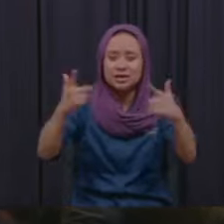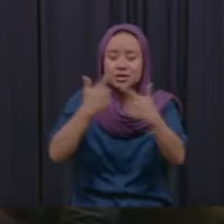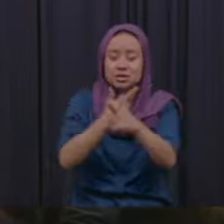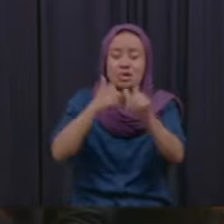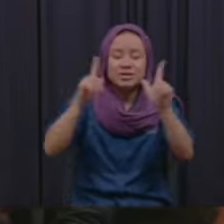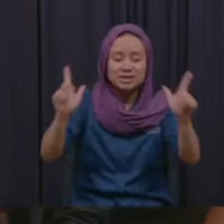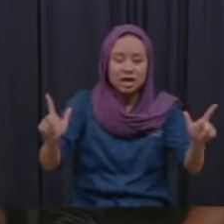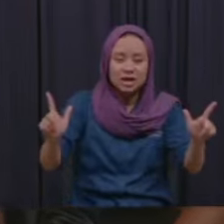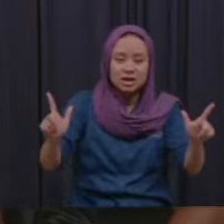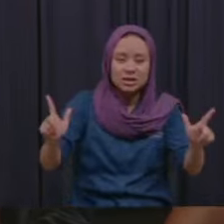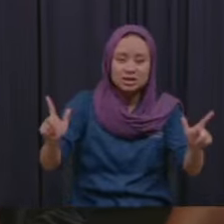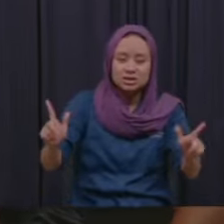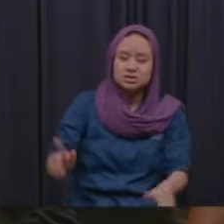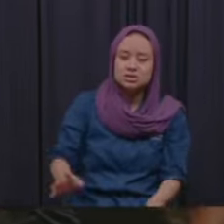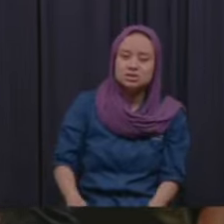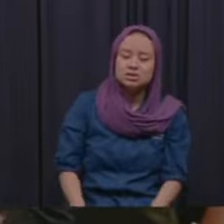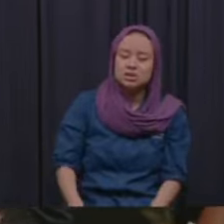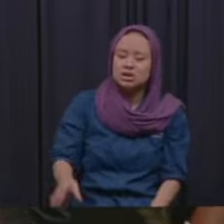Pide, pide, pide.